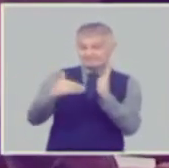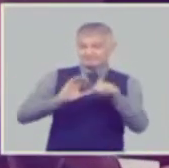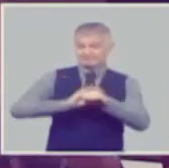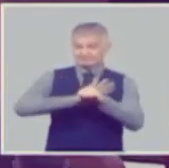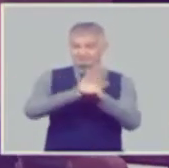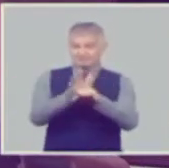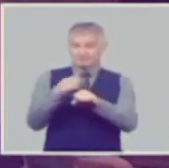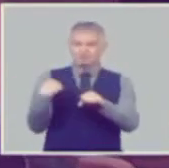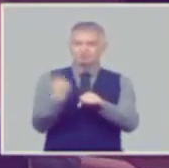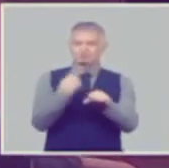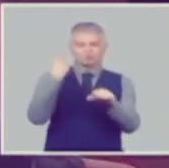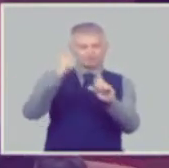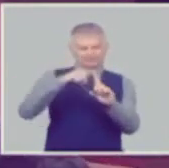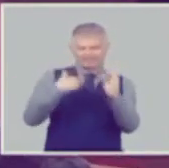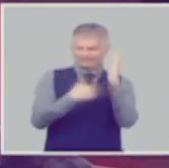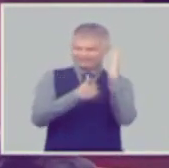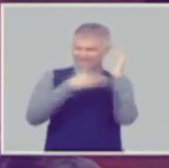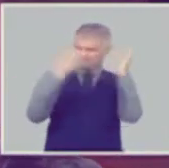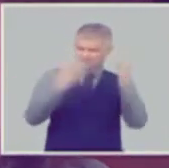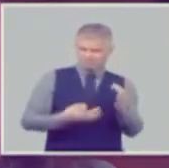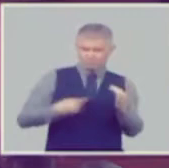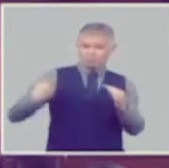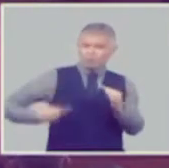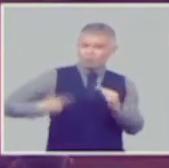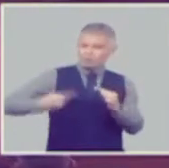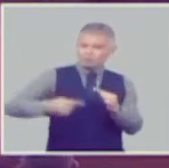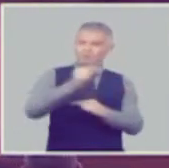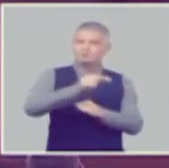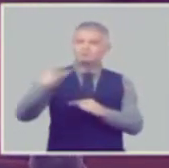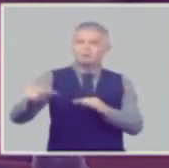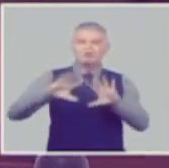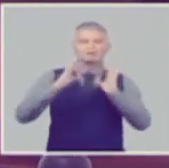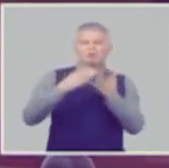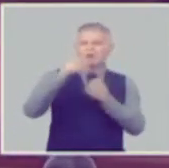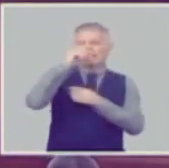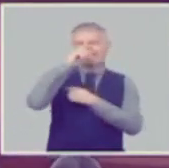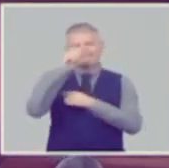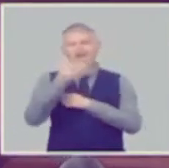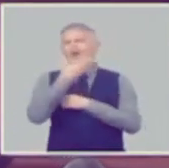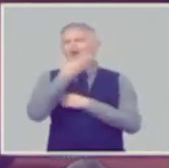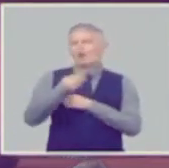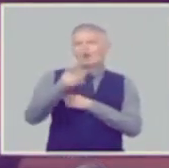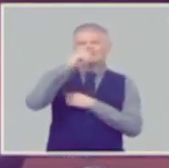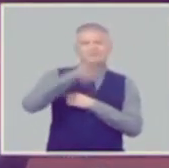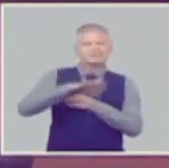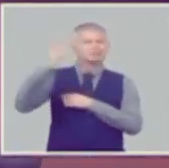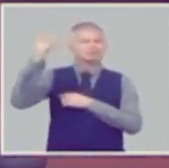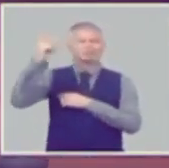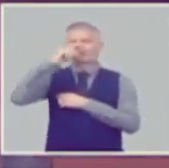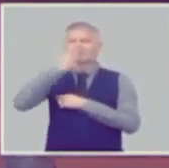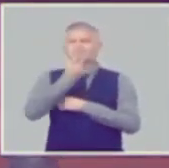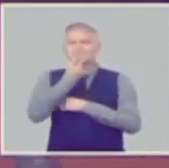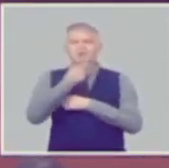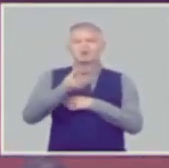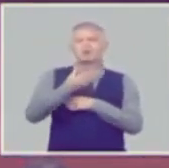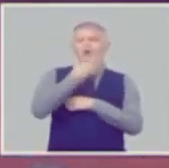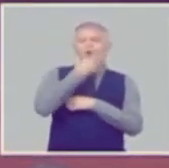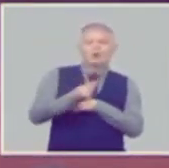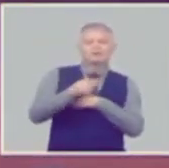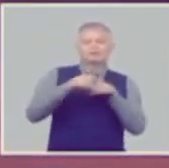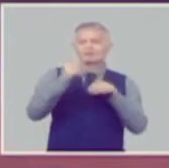hazañas cotidianas en personas de todas las edades y oficios. Mujeres y hombres, jóvenes y